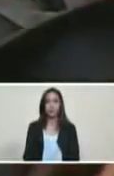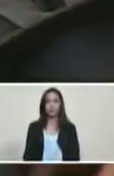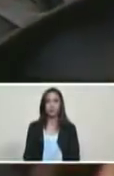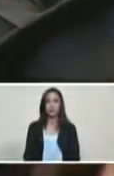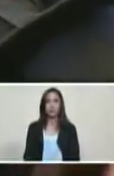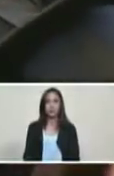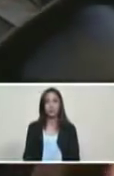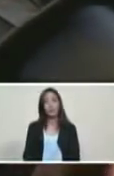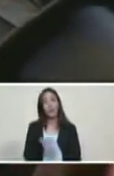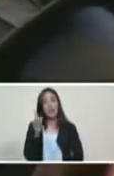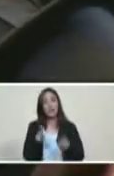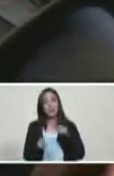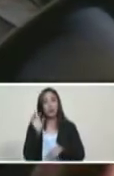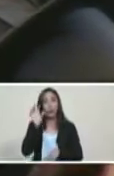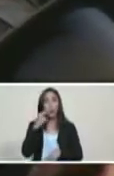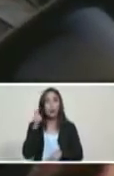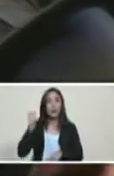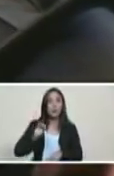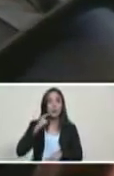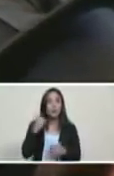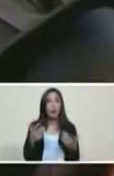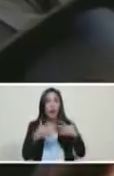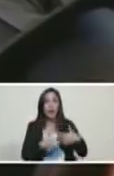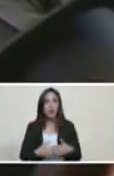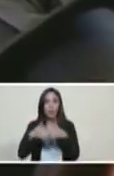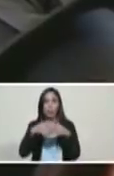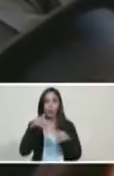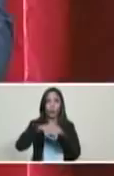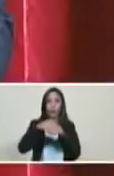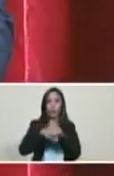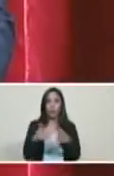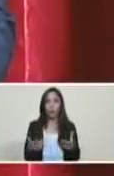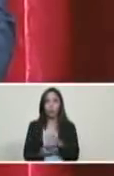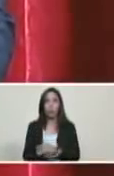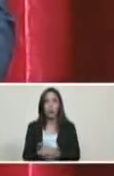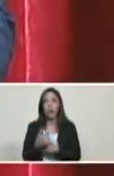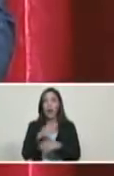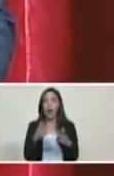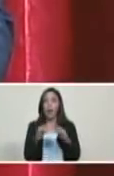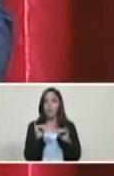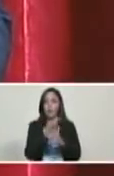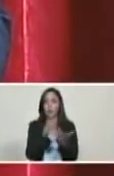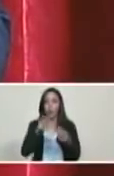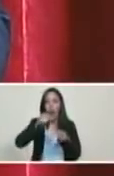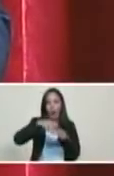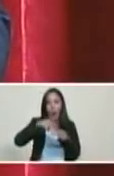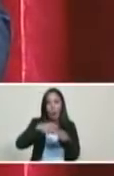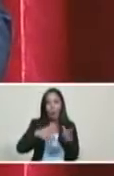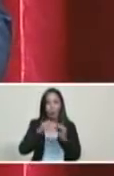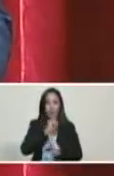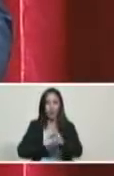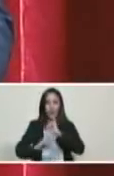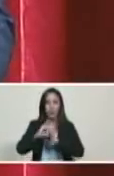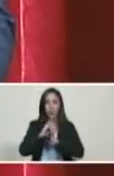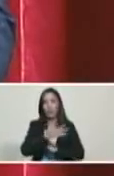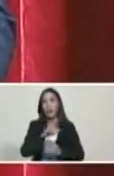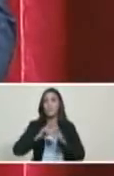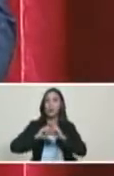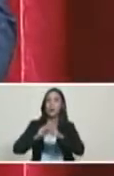Si algún país necesitaba el voto de Estados Unidos en el Banco Mundial, en el Fondo Monetario Internacional, para un